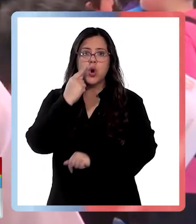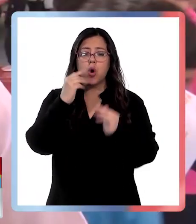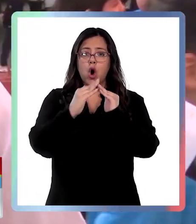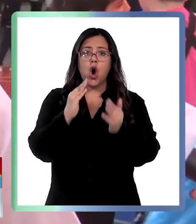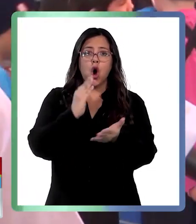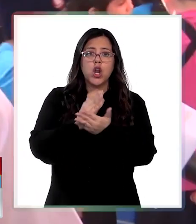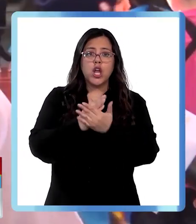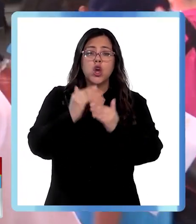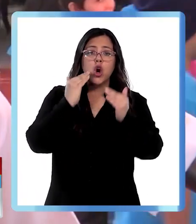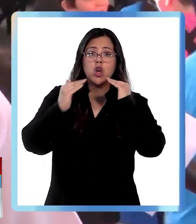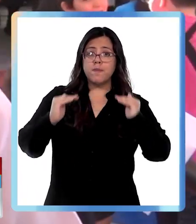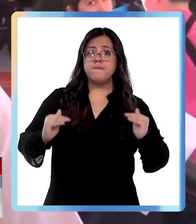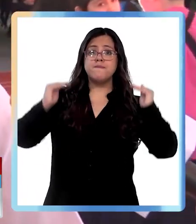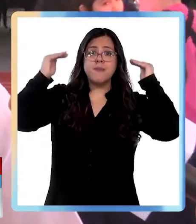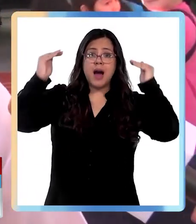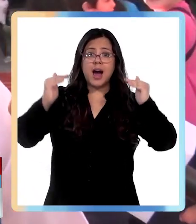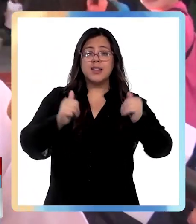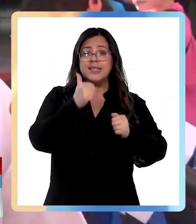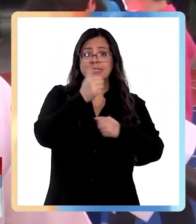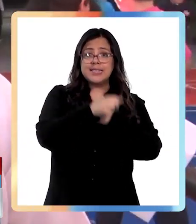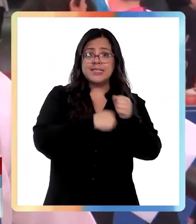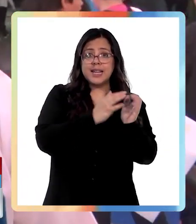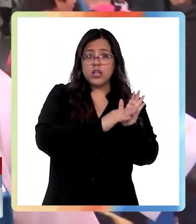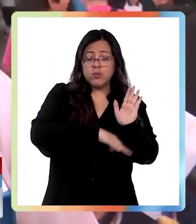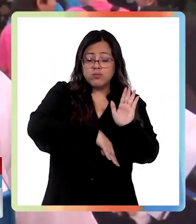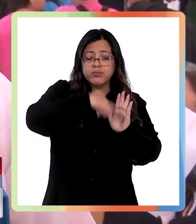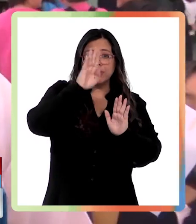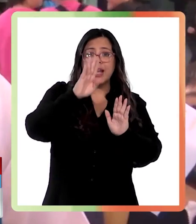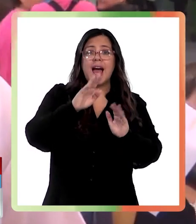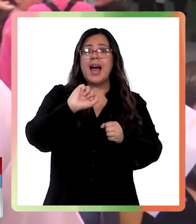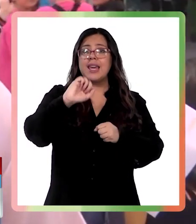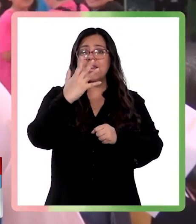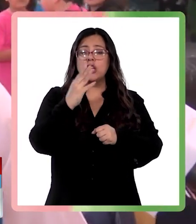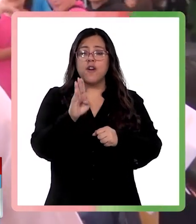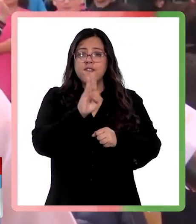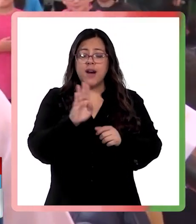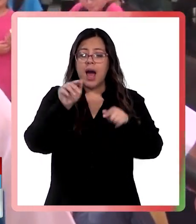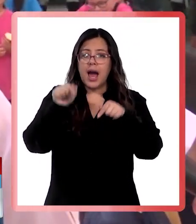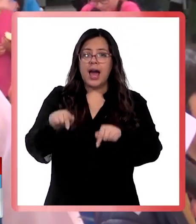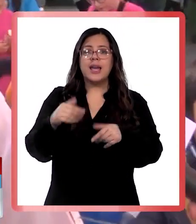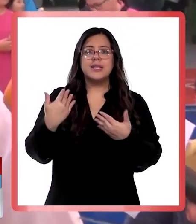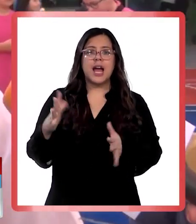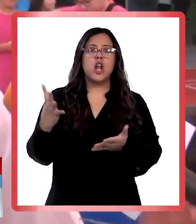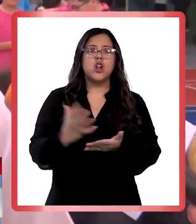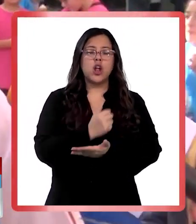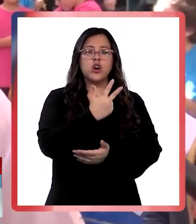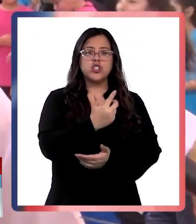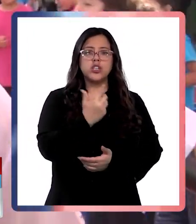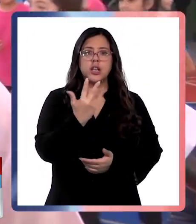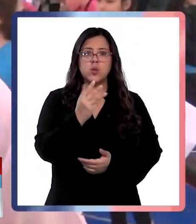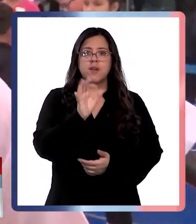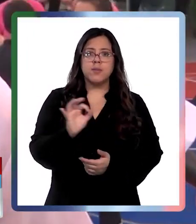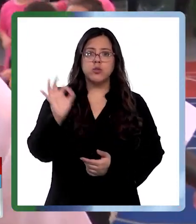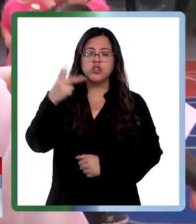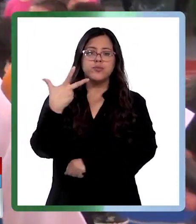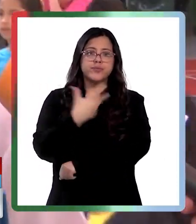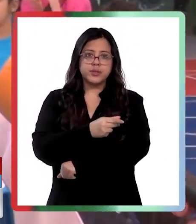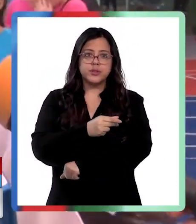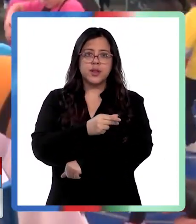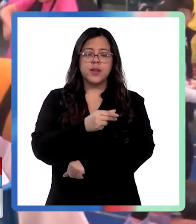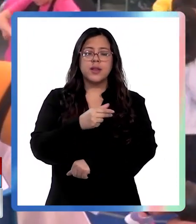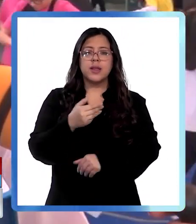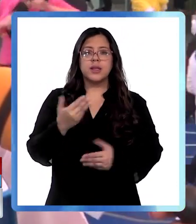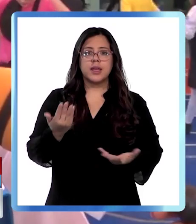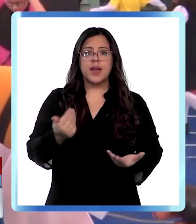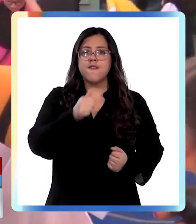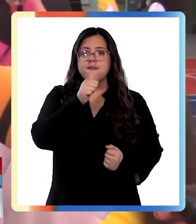vacunación. Los colegios con los niños más grandes, que son los de 6 años a quinto básico, ya hemos logrado el 89% de cobertura. O sea,